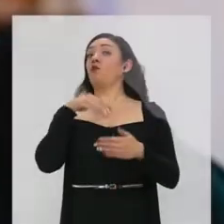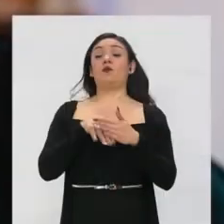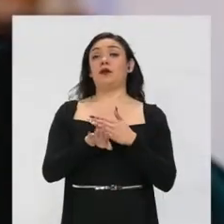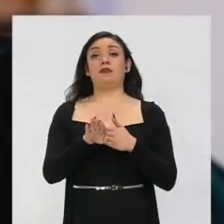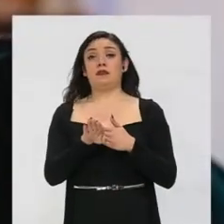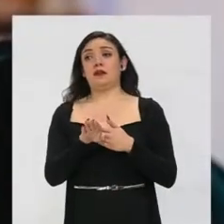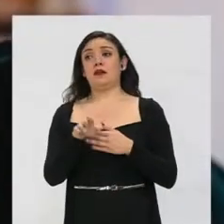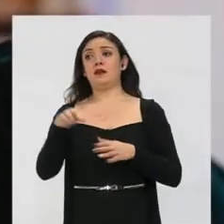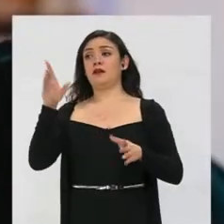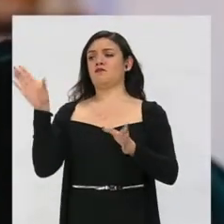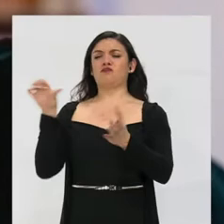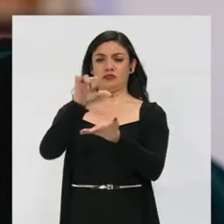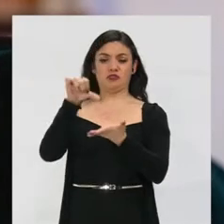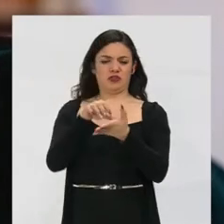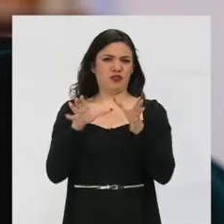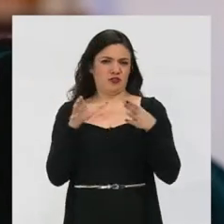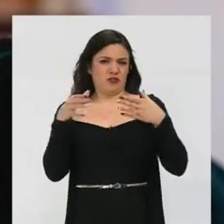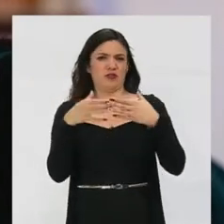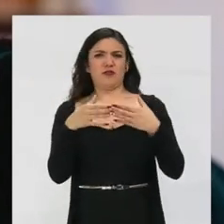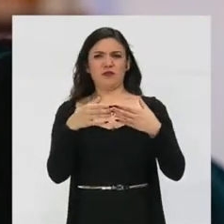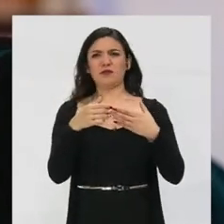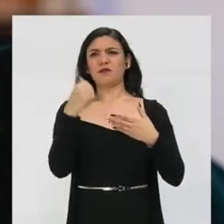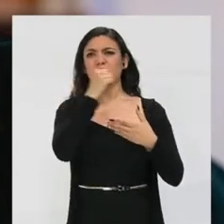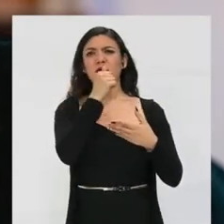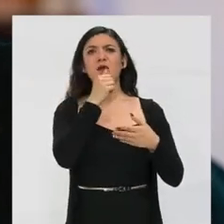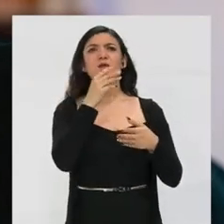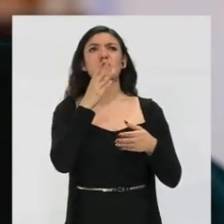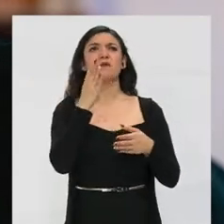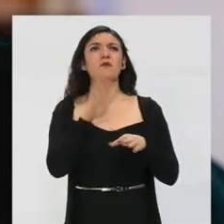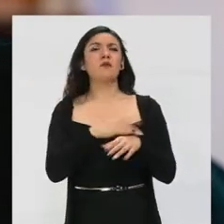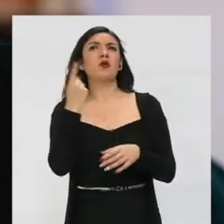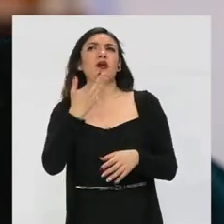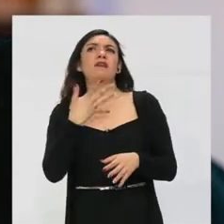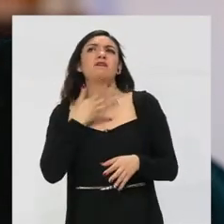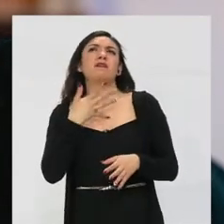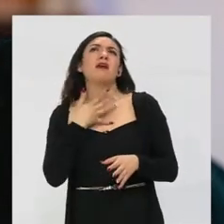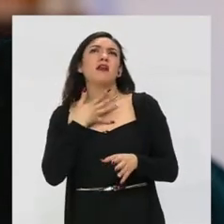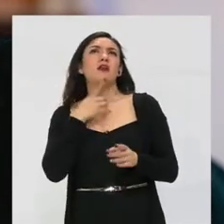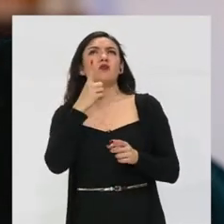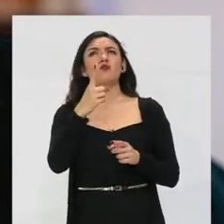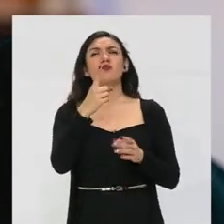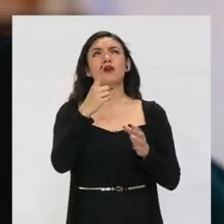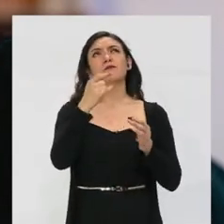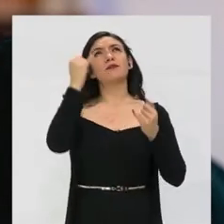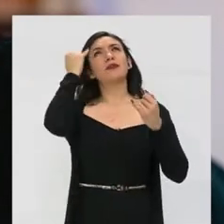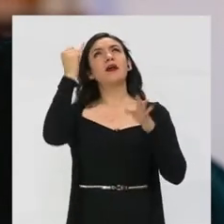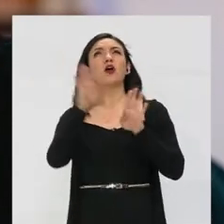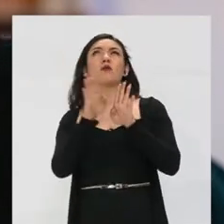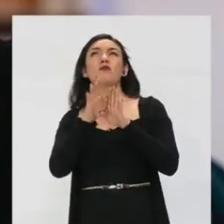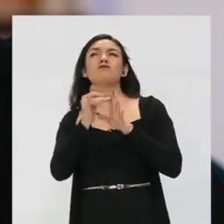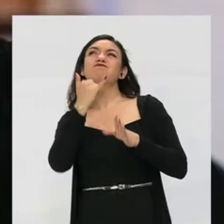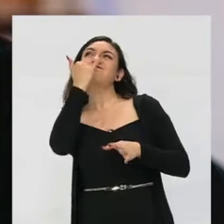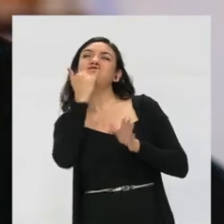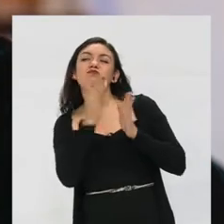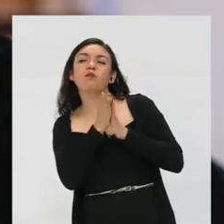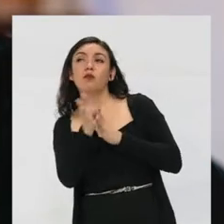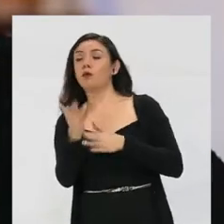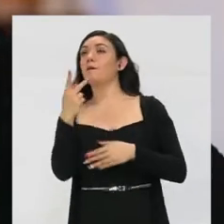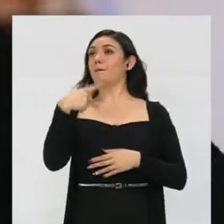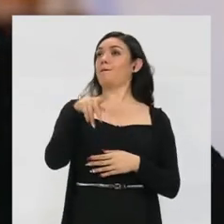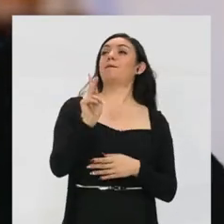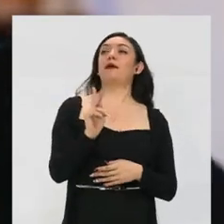No entran a los centros de rehabilitación porque tienen algún tipo de percepción